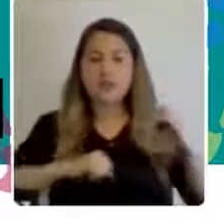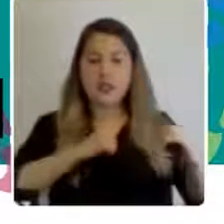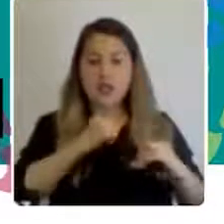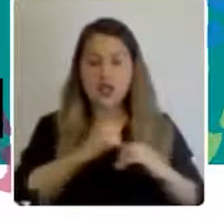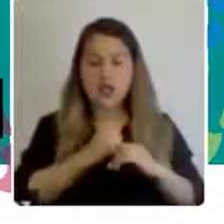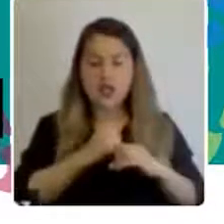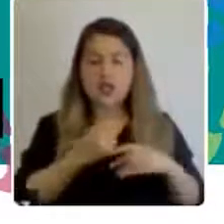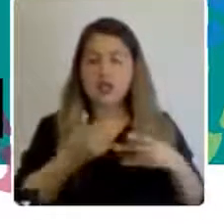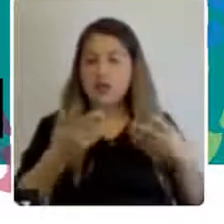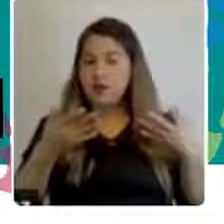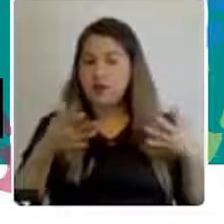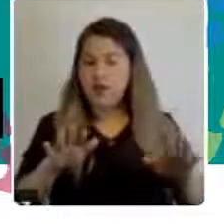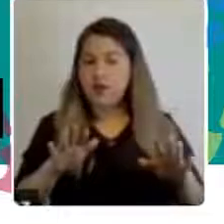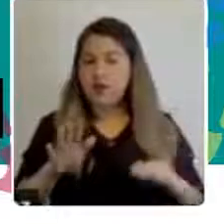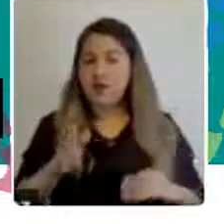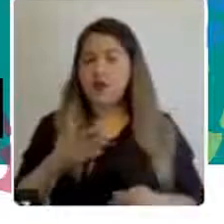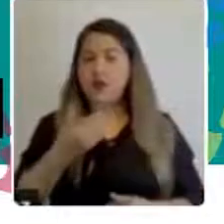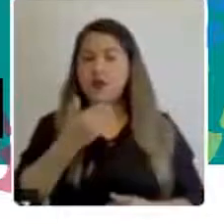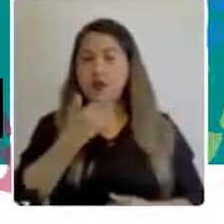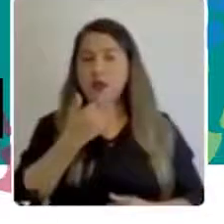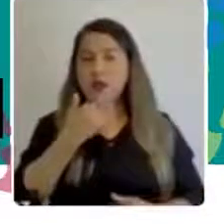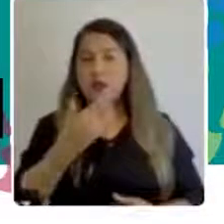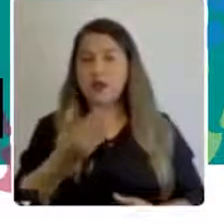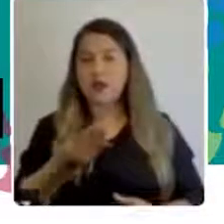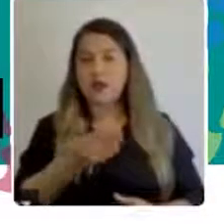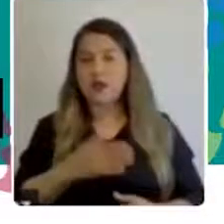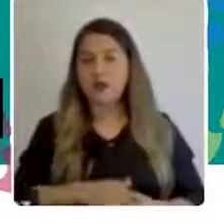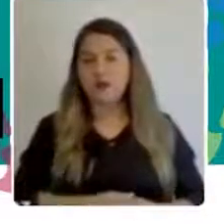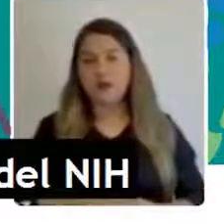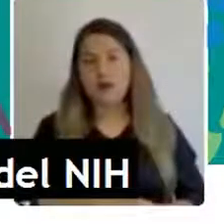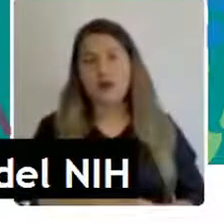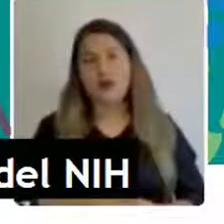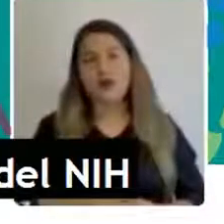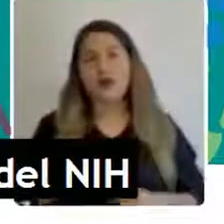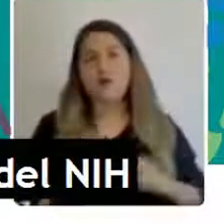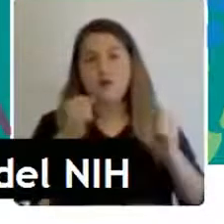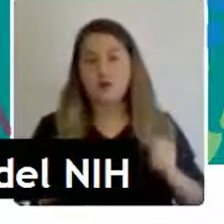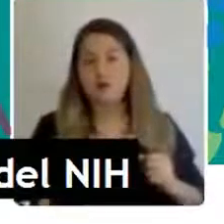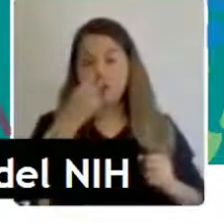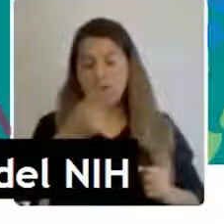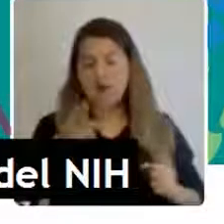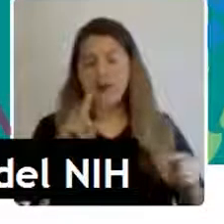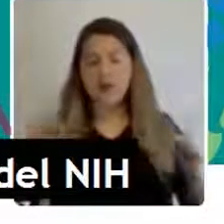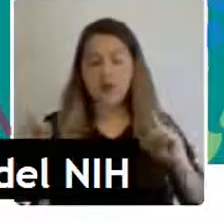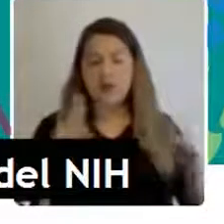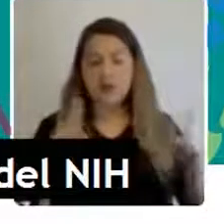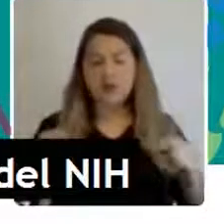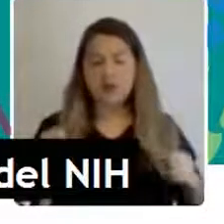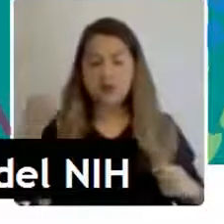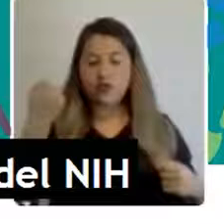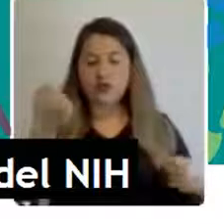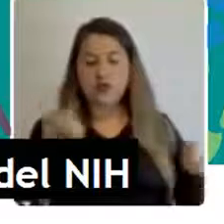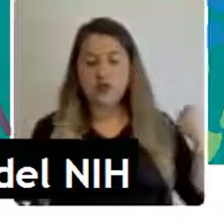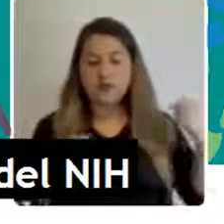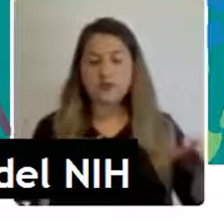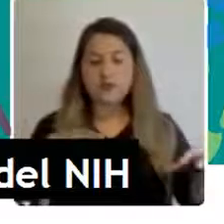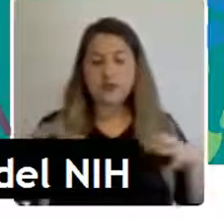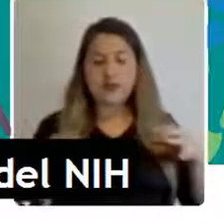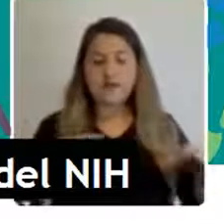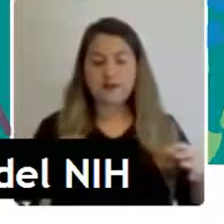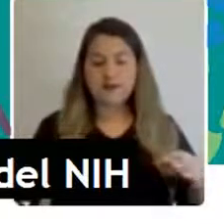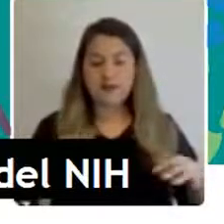Y también se nos pidió promover la coordinación y colaboración de las actividades de enfermedades raras en